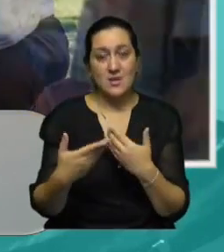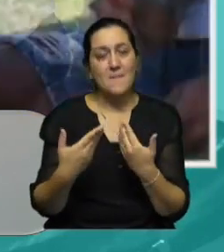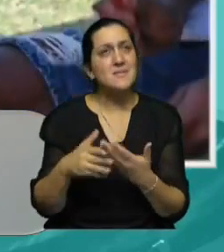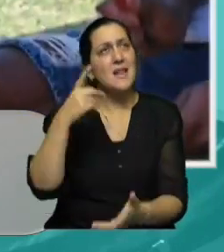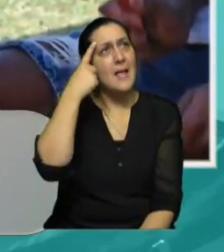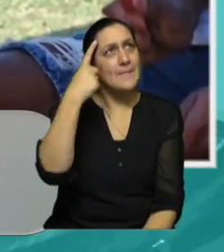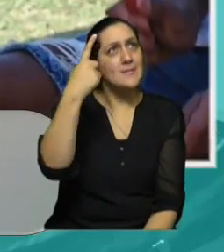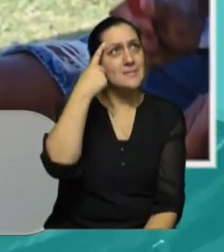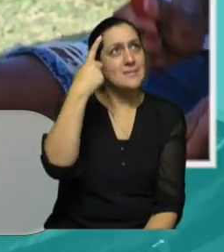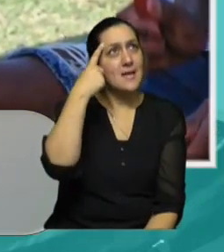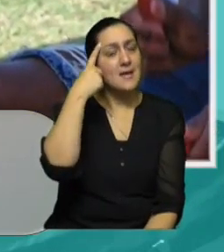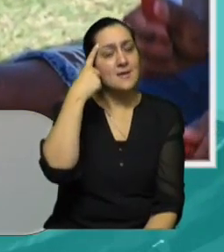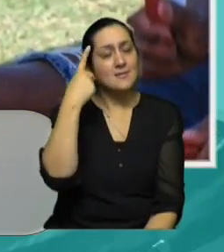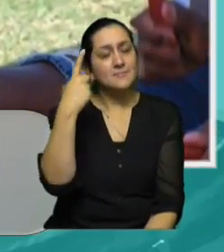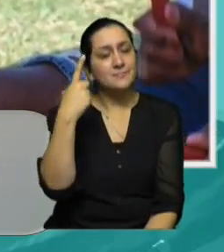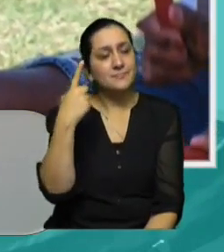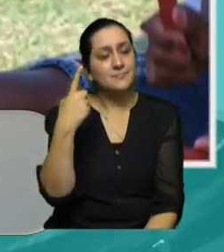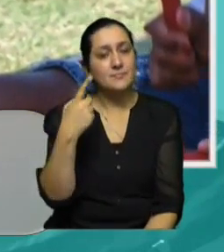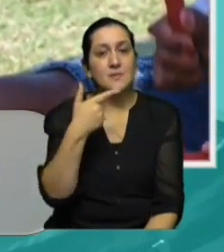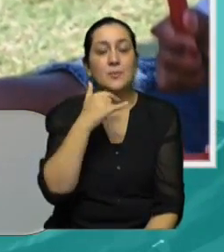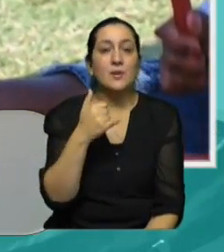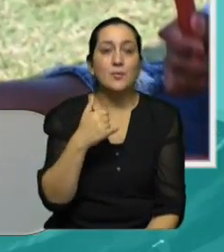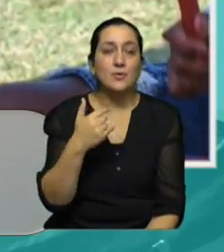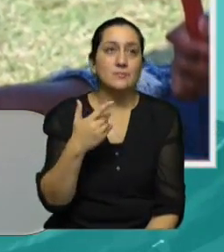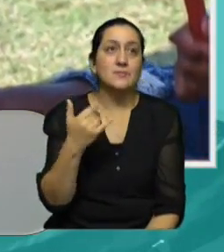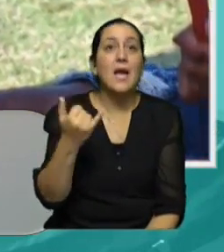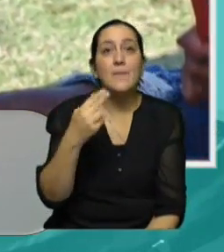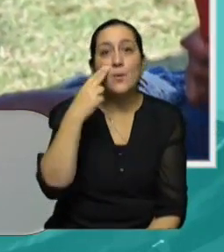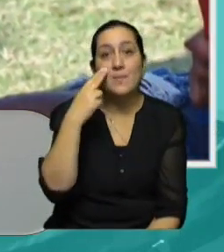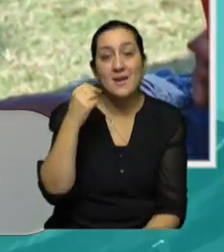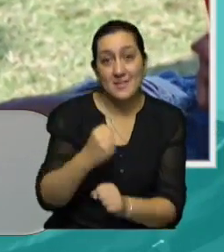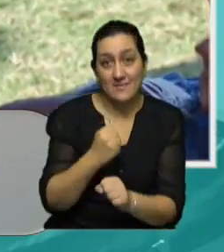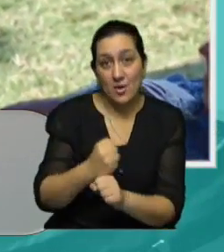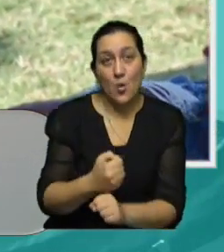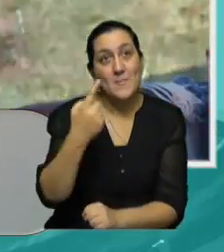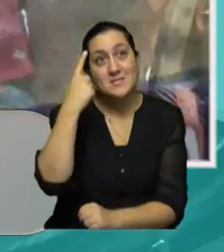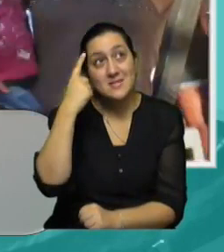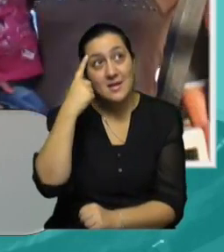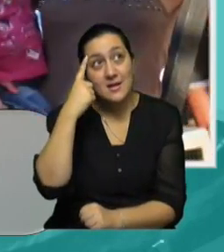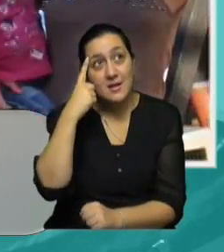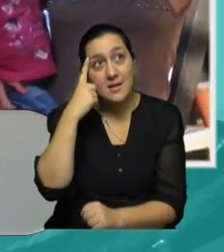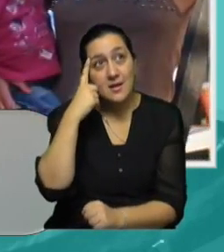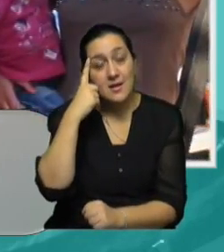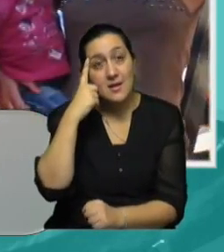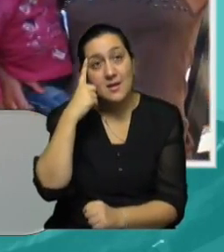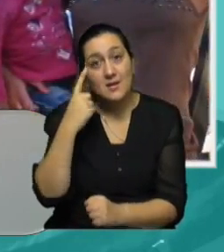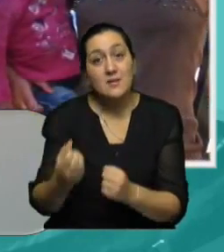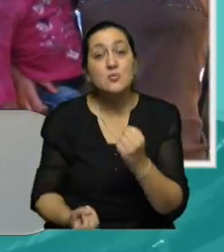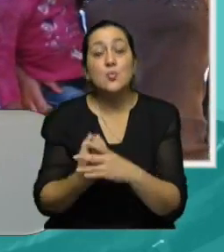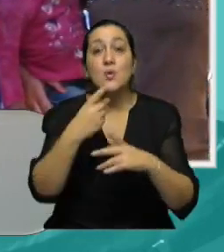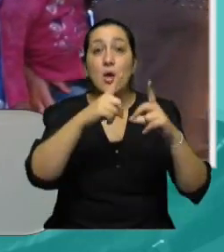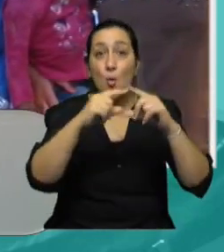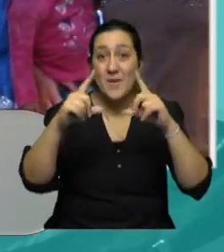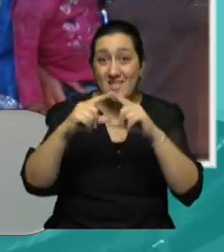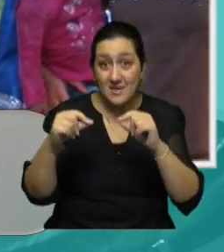pensar las condiciones, por ejemplo, el problema del trabajo, pensar en una cooperativa que en principio venga a